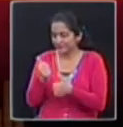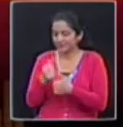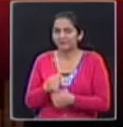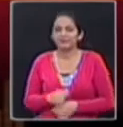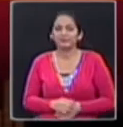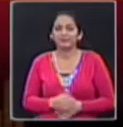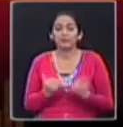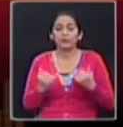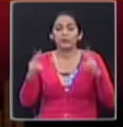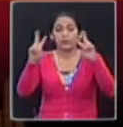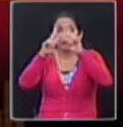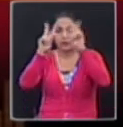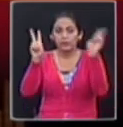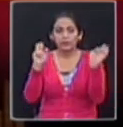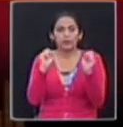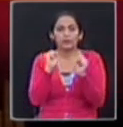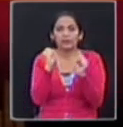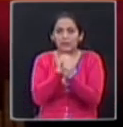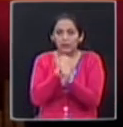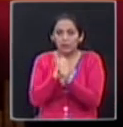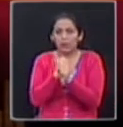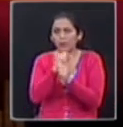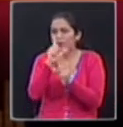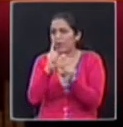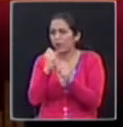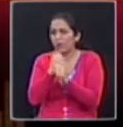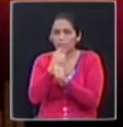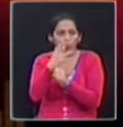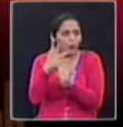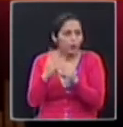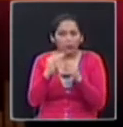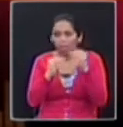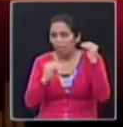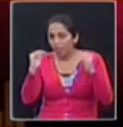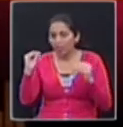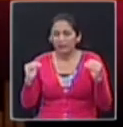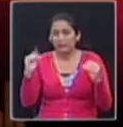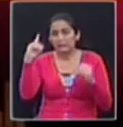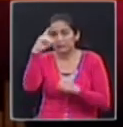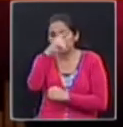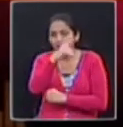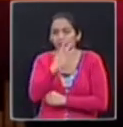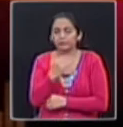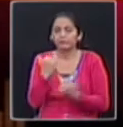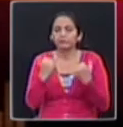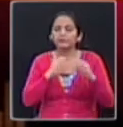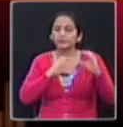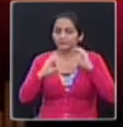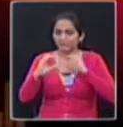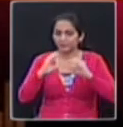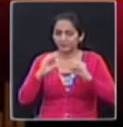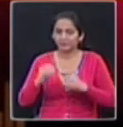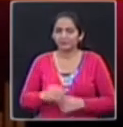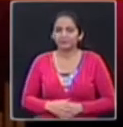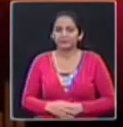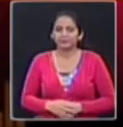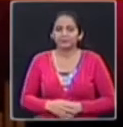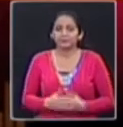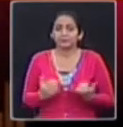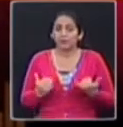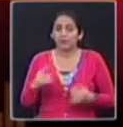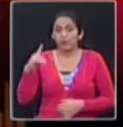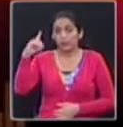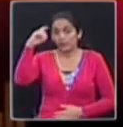desigualdad, inestabilidad y empleo, y en ese sentido, las estructuras de las economías, y ustedes lo deben de saber muy bien, las fuerzas del mercado,